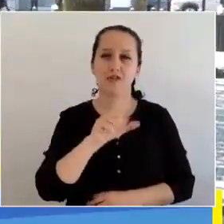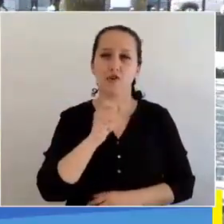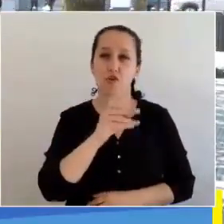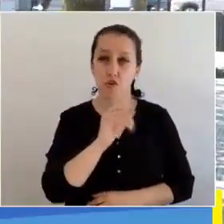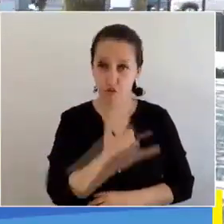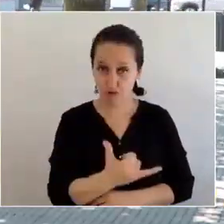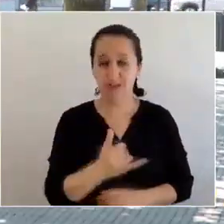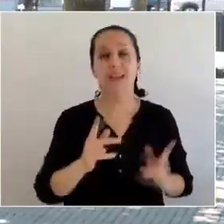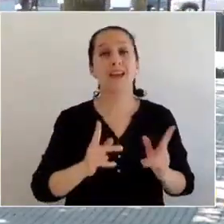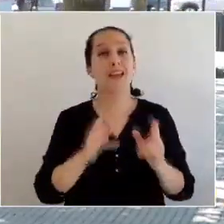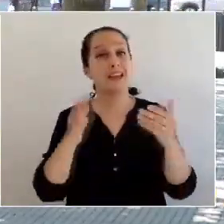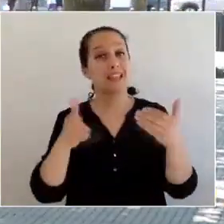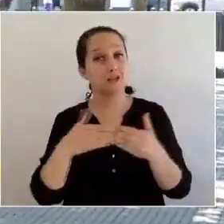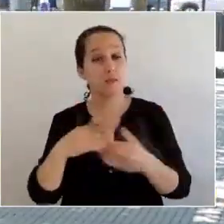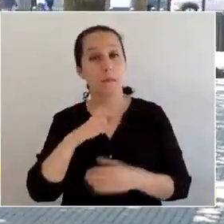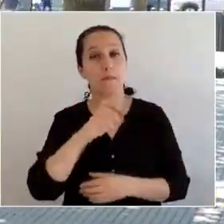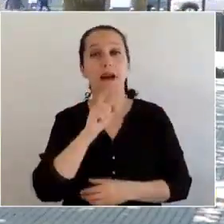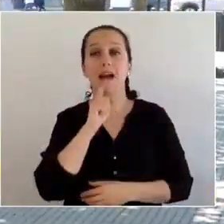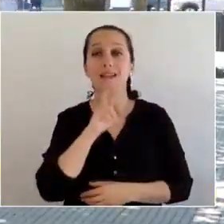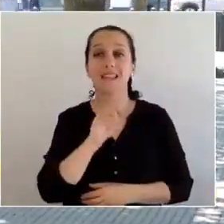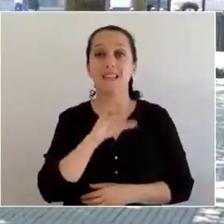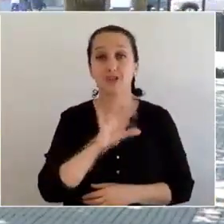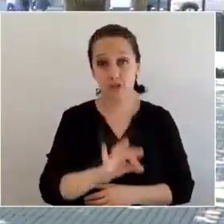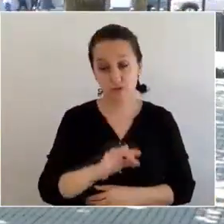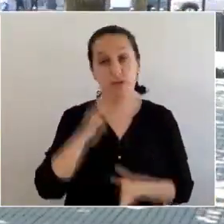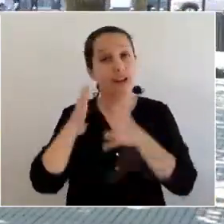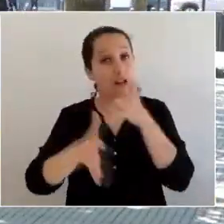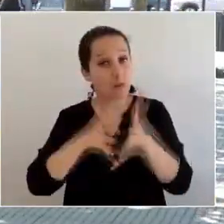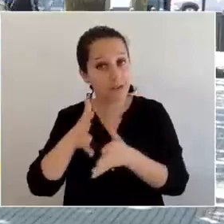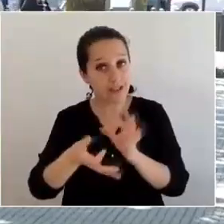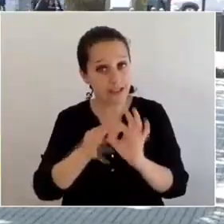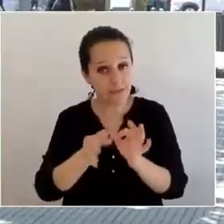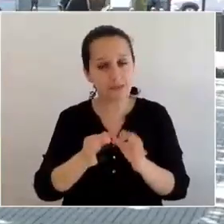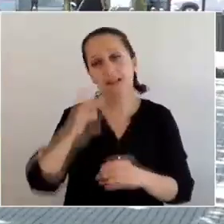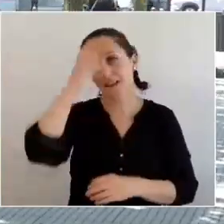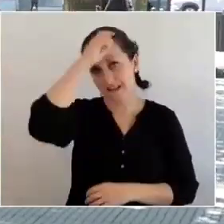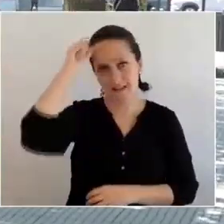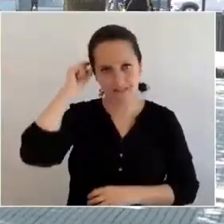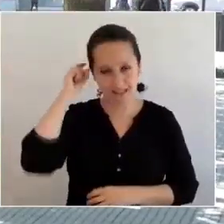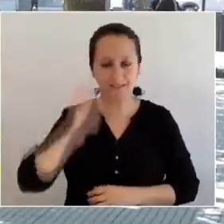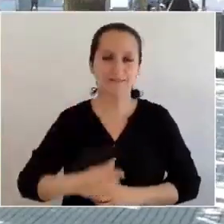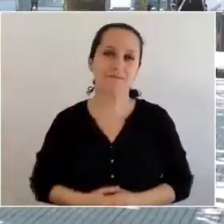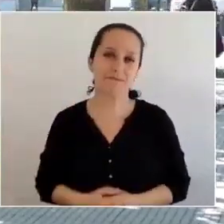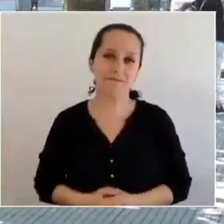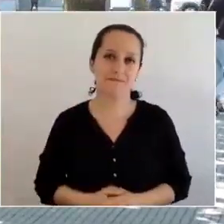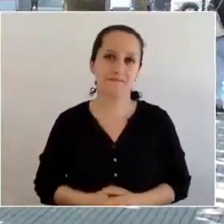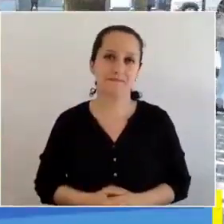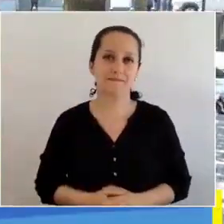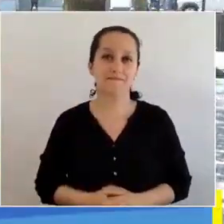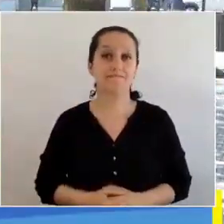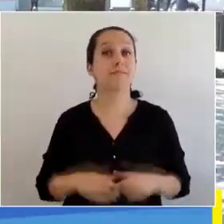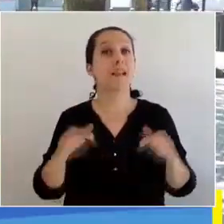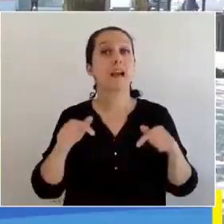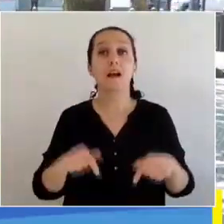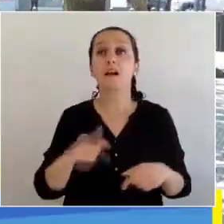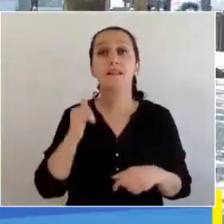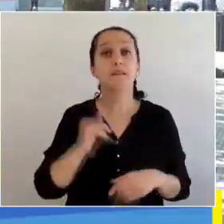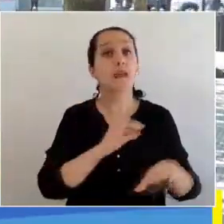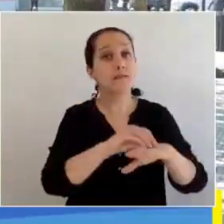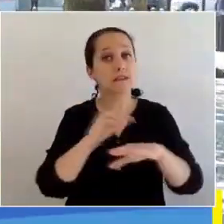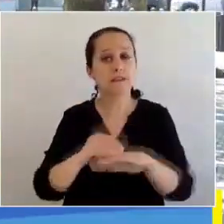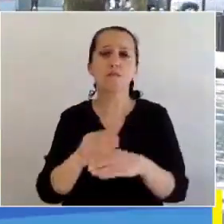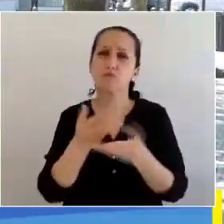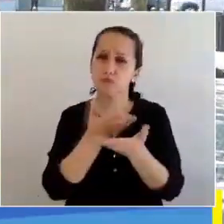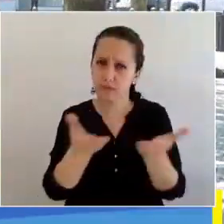Valdebenito, la edición de Patricio Riffo a más en la lengua de señas de Gabriela Varas Amtauer. Nosotros, como